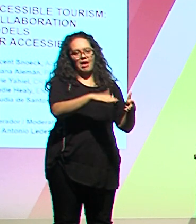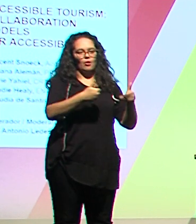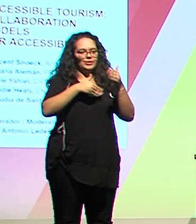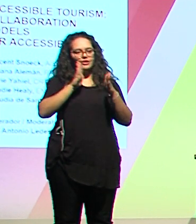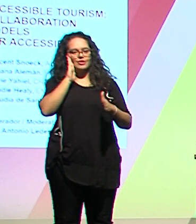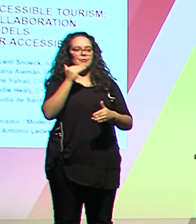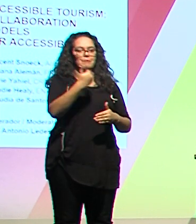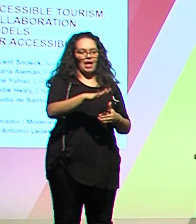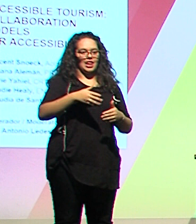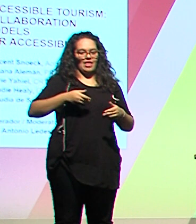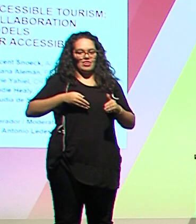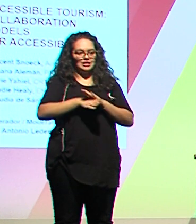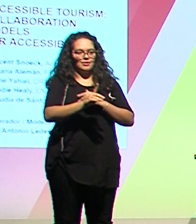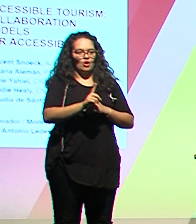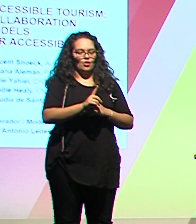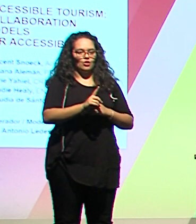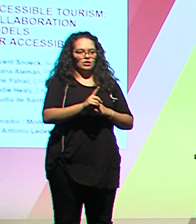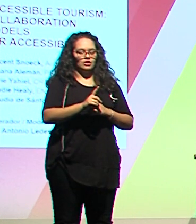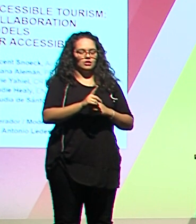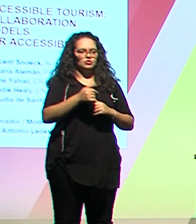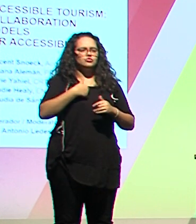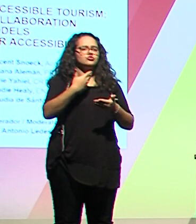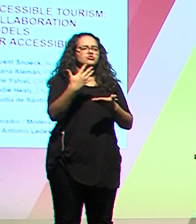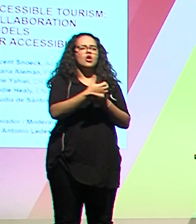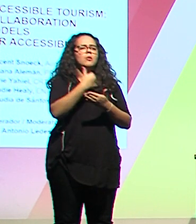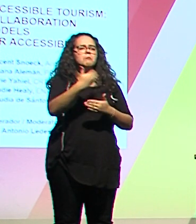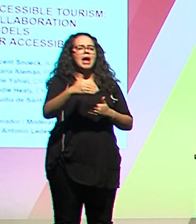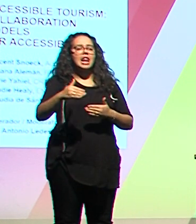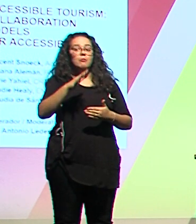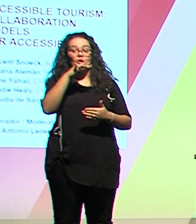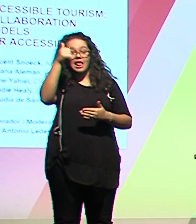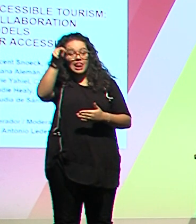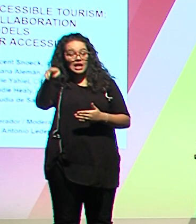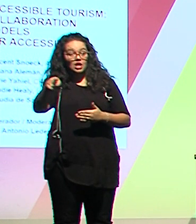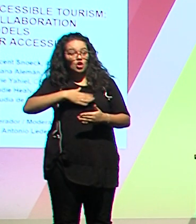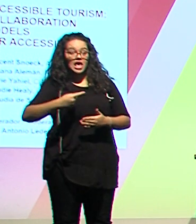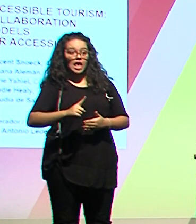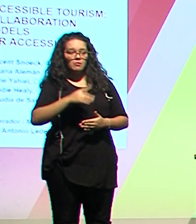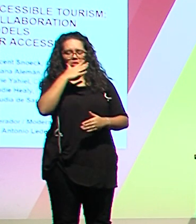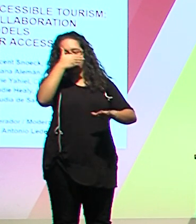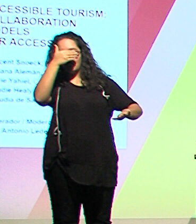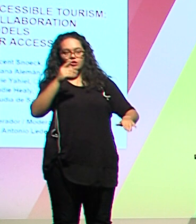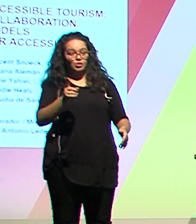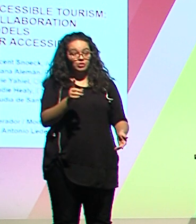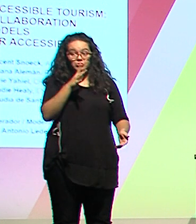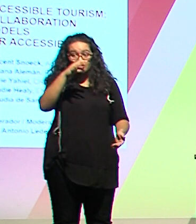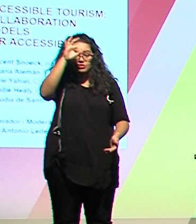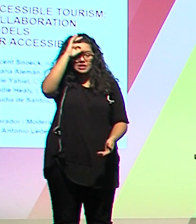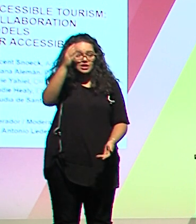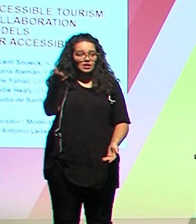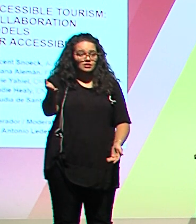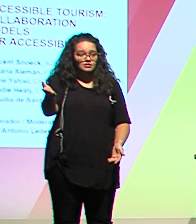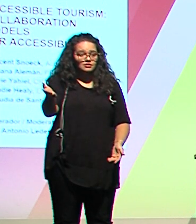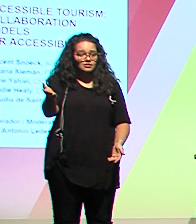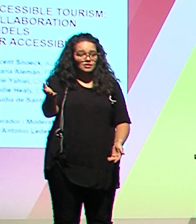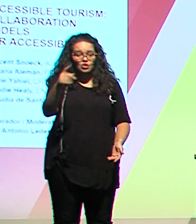etcétera, todo está mal hecho no porque no quiera hacerlo bien, sino porque realmente no sabe cómo hay que hacerlo. No